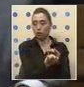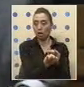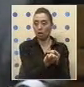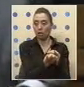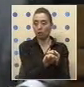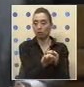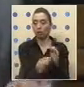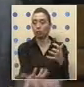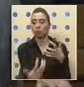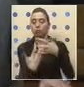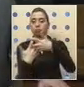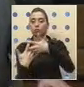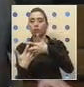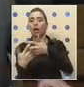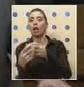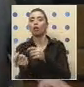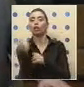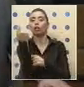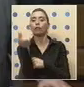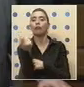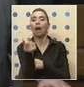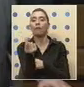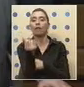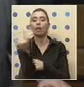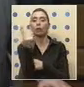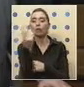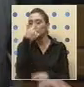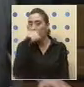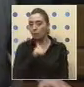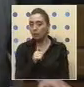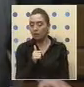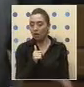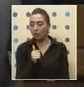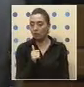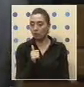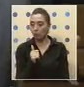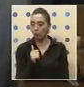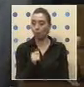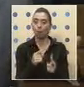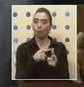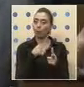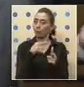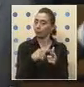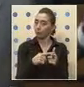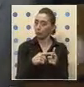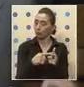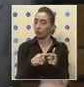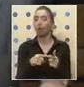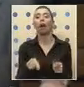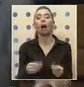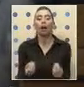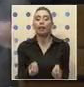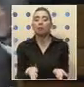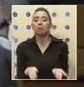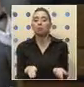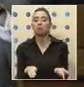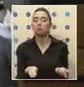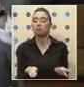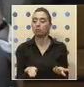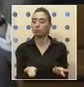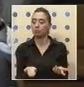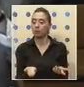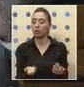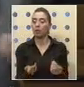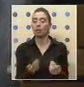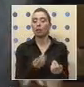a tono con los valores de las universidades privadas. Y entonces, hoy día, ¿en qué estamos? Estamos que,